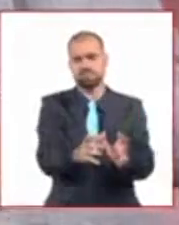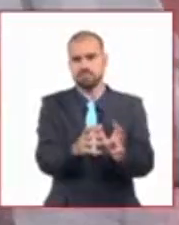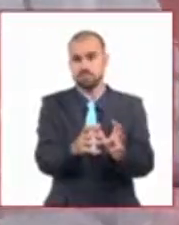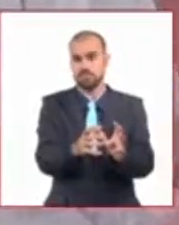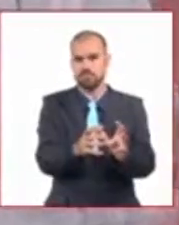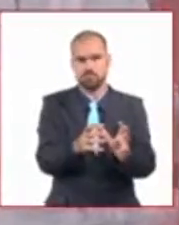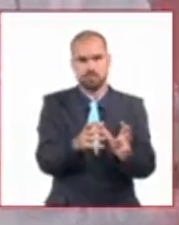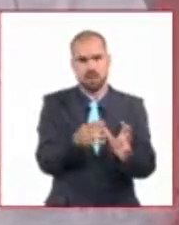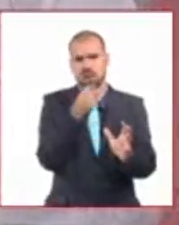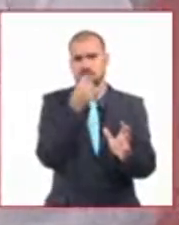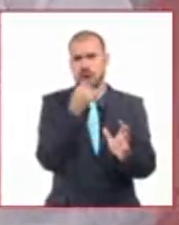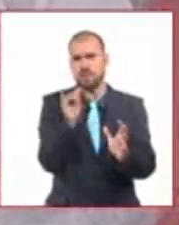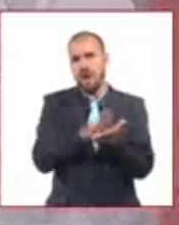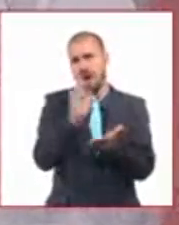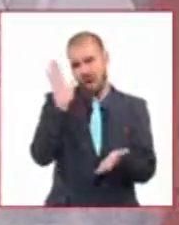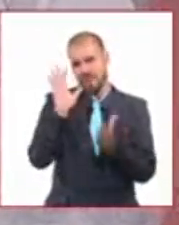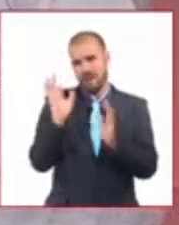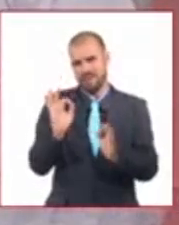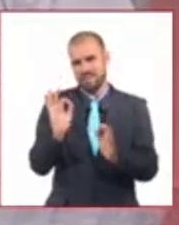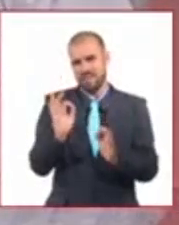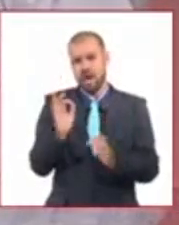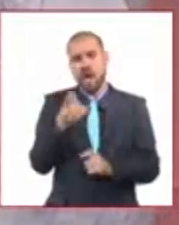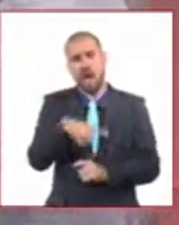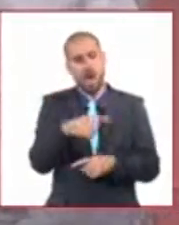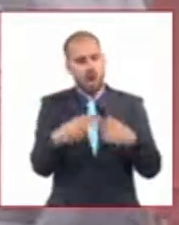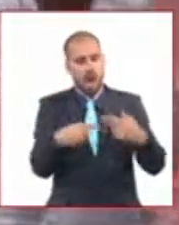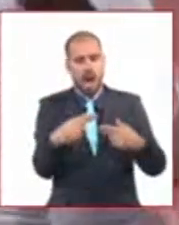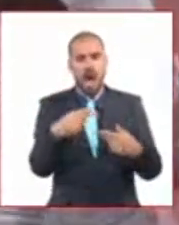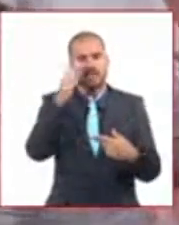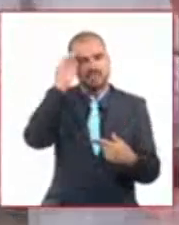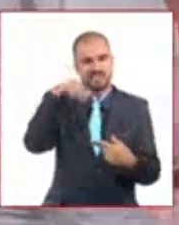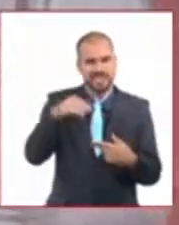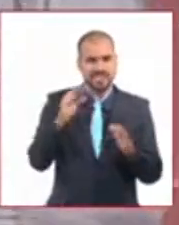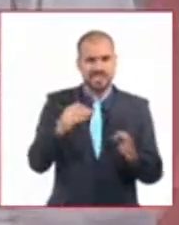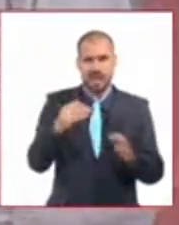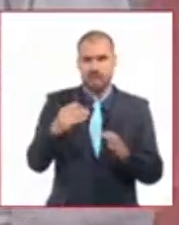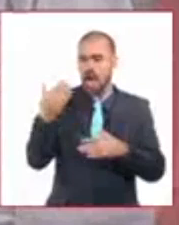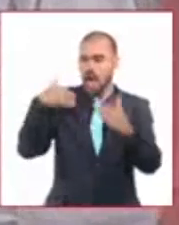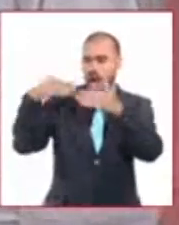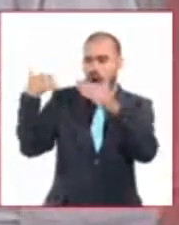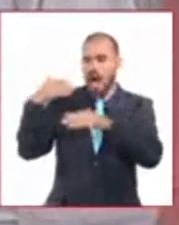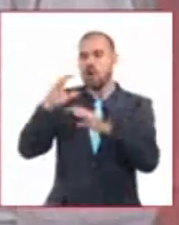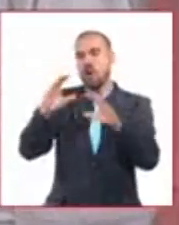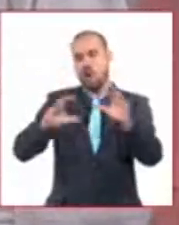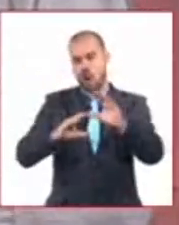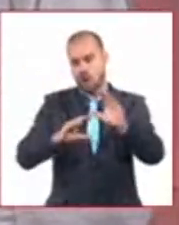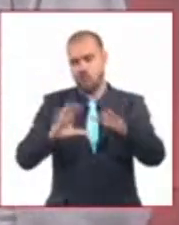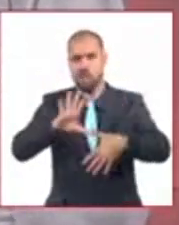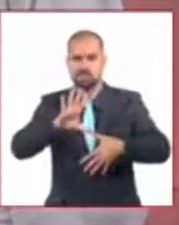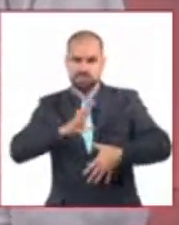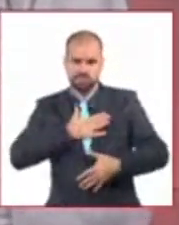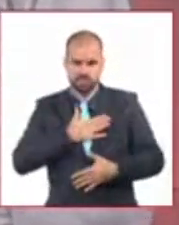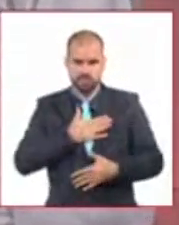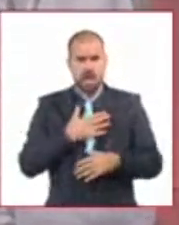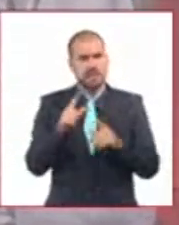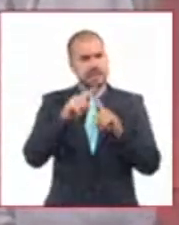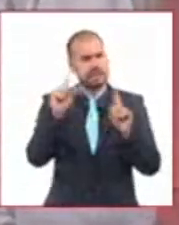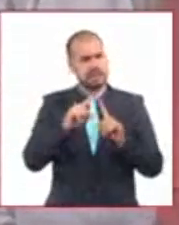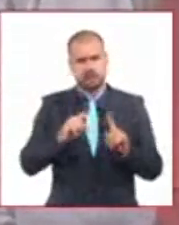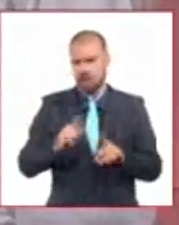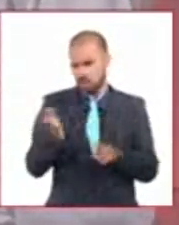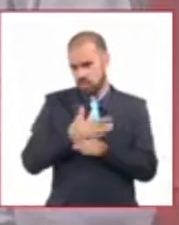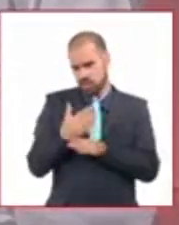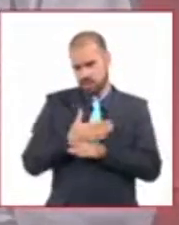que ellos mismos han adquirido en el marco de las anteriores cumbre de las américas en diferentes temas no entonces